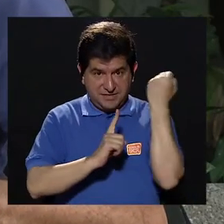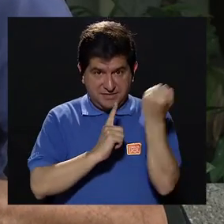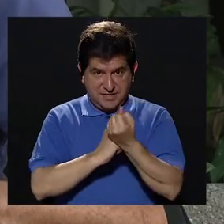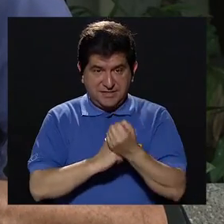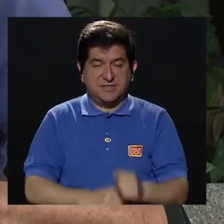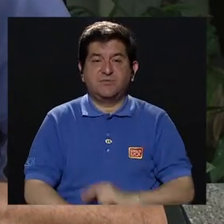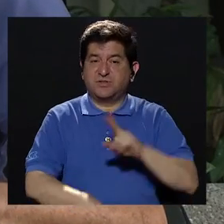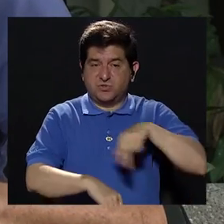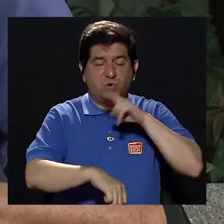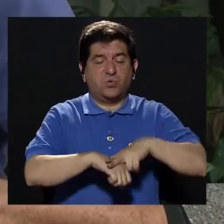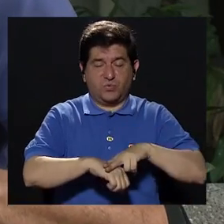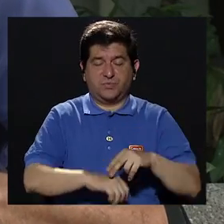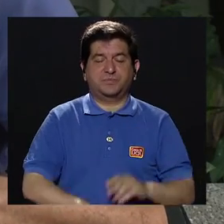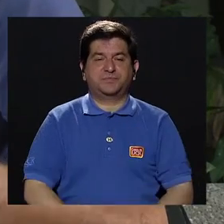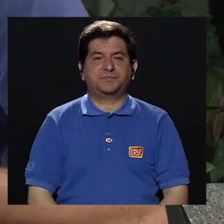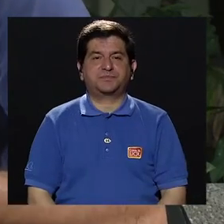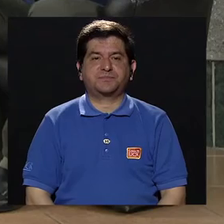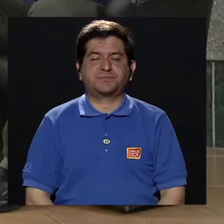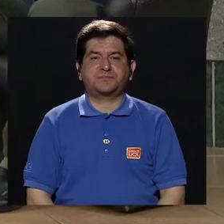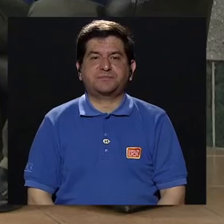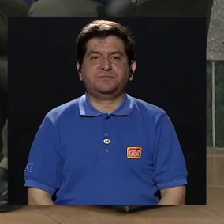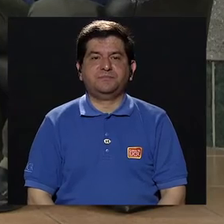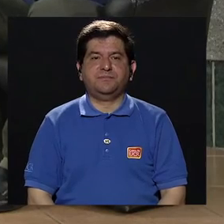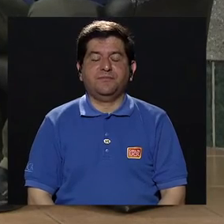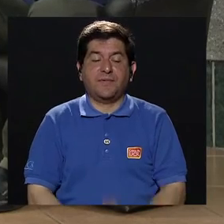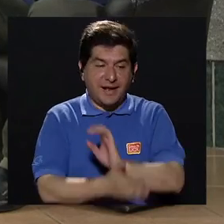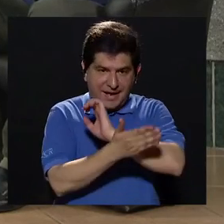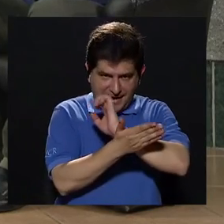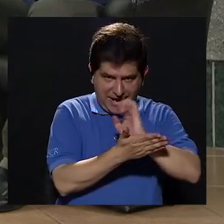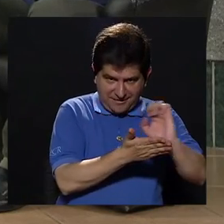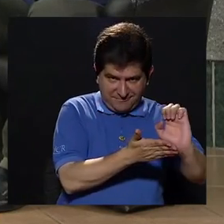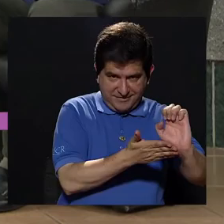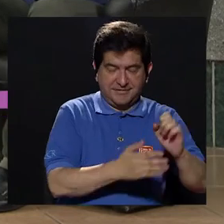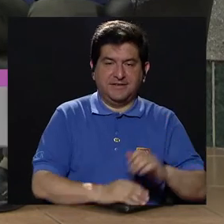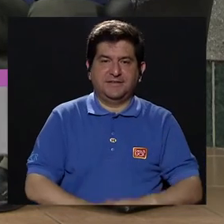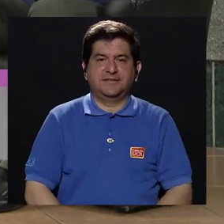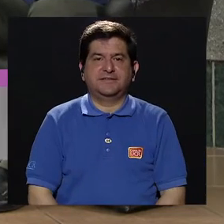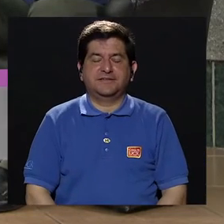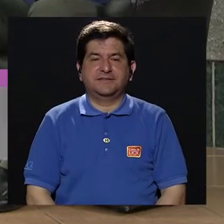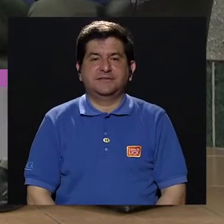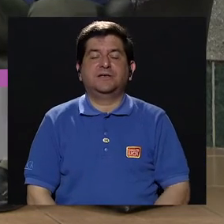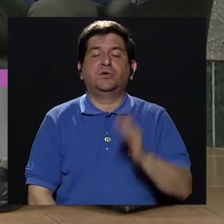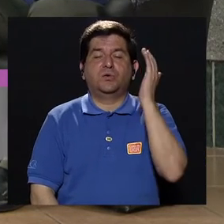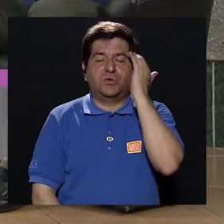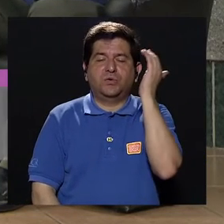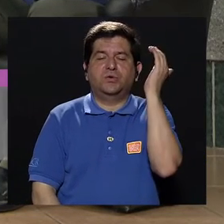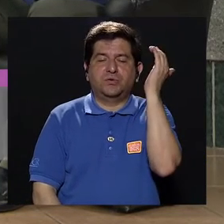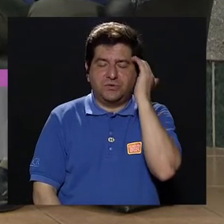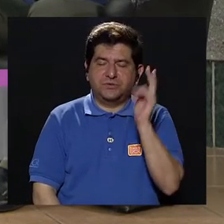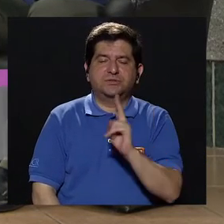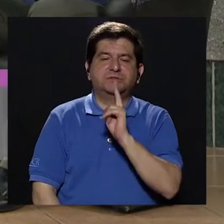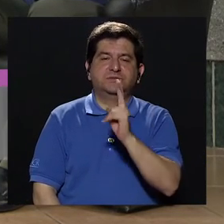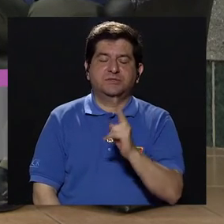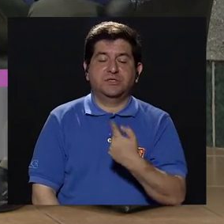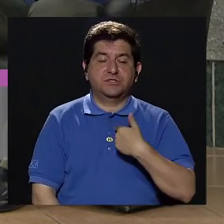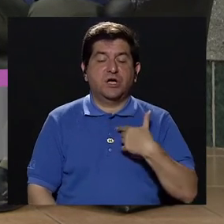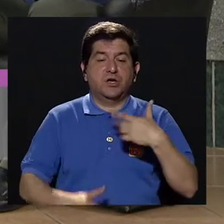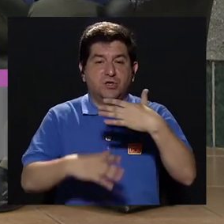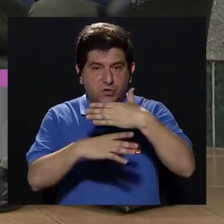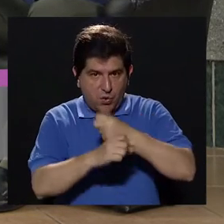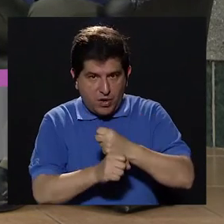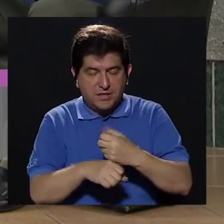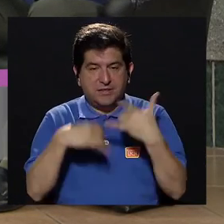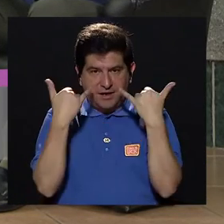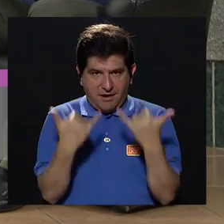muy, muy, muy normal. Entonces, previniendo, tomando conciencia realmente que lo que